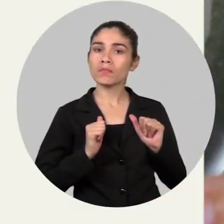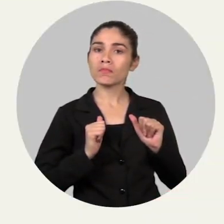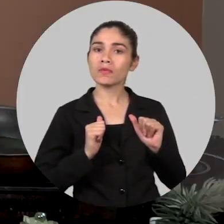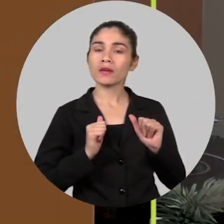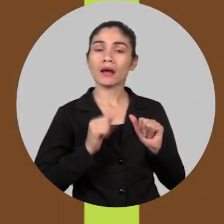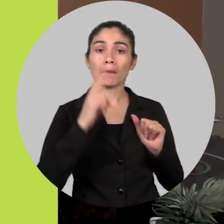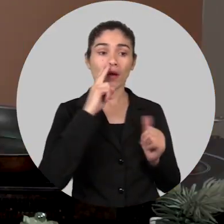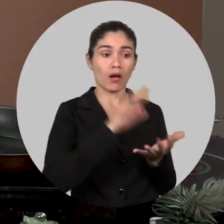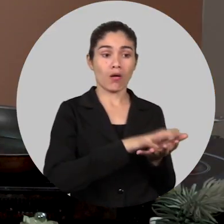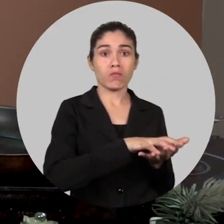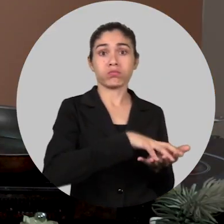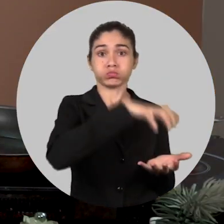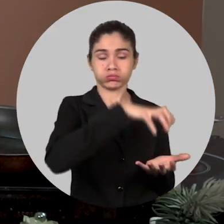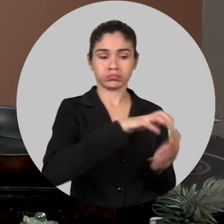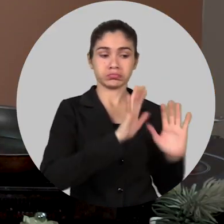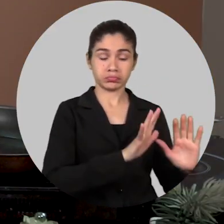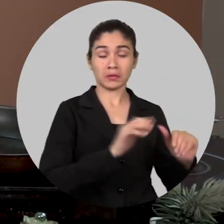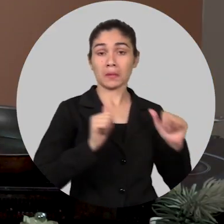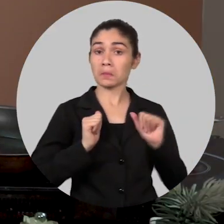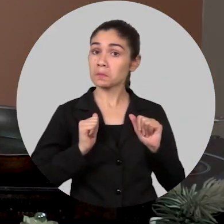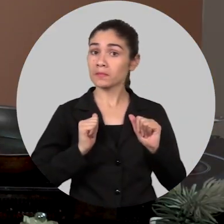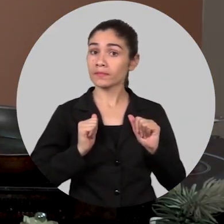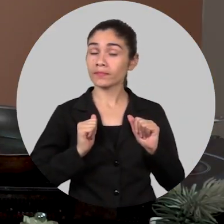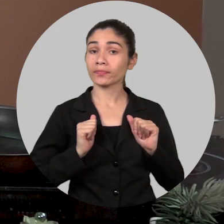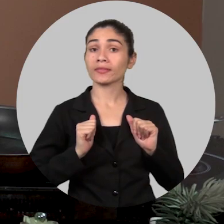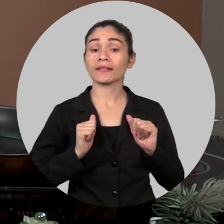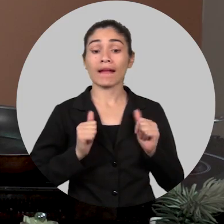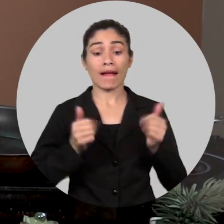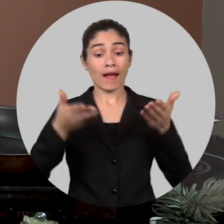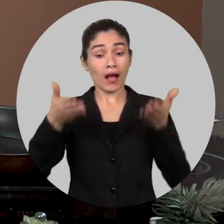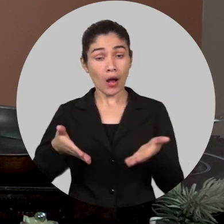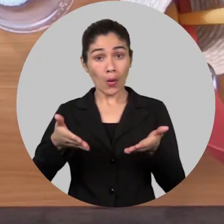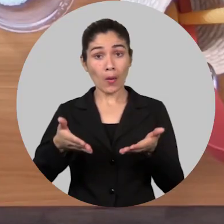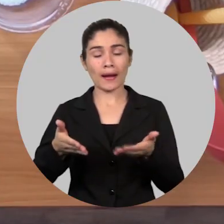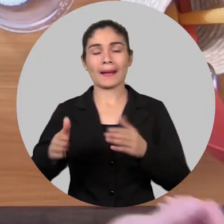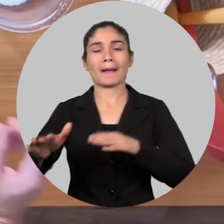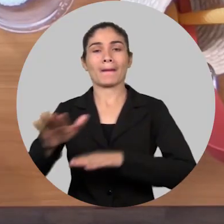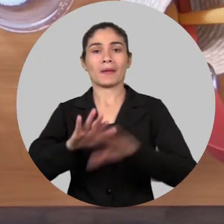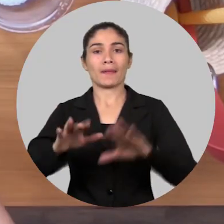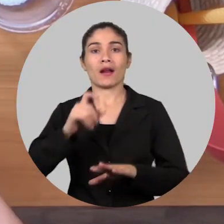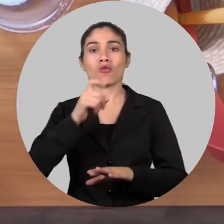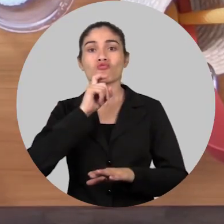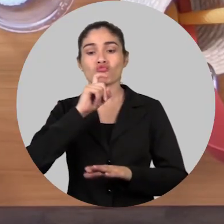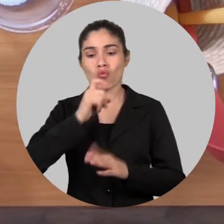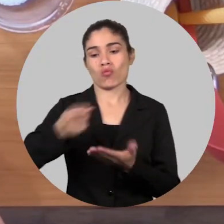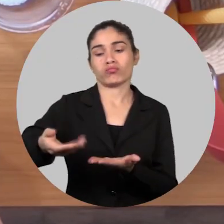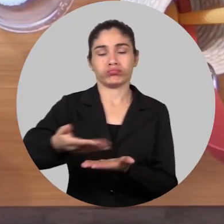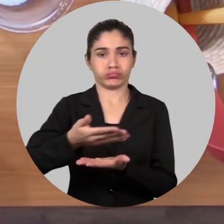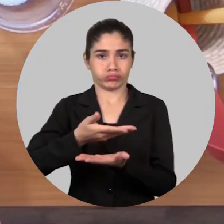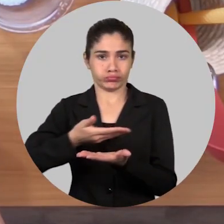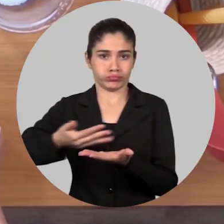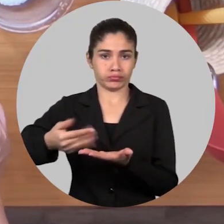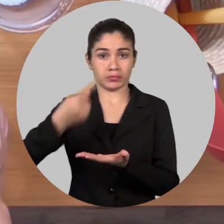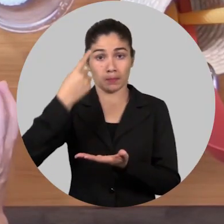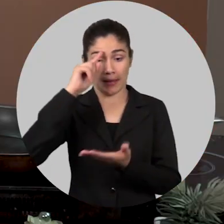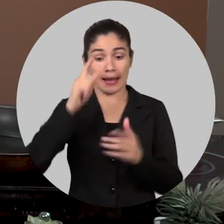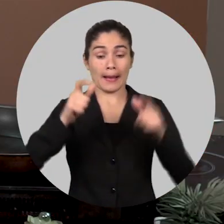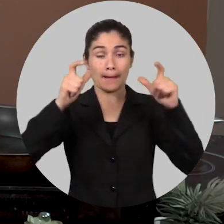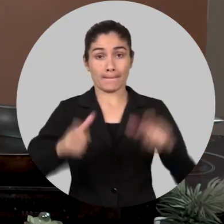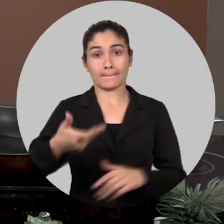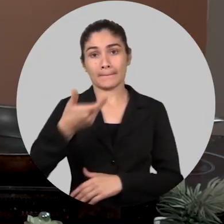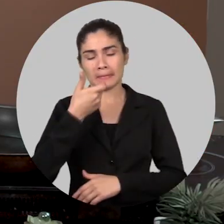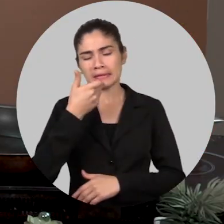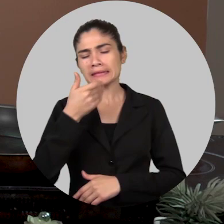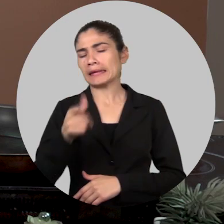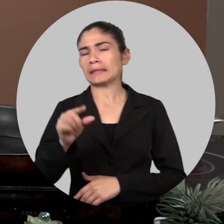leudar. Mientras nuestra masa de la pizza está reposando, vamos a hacer nuestra salsa de pizza.